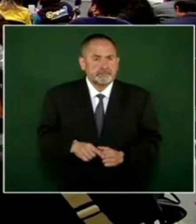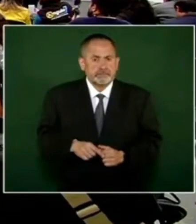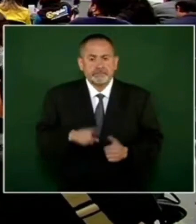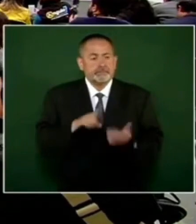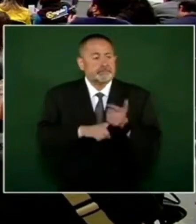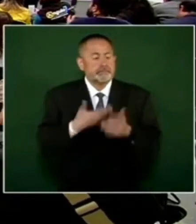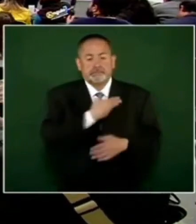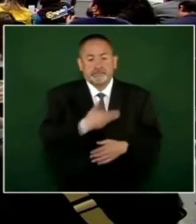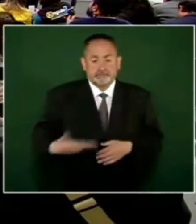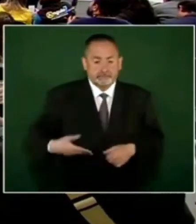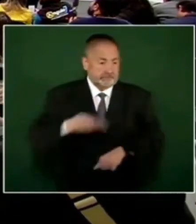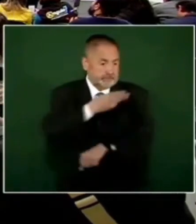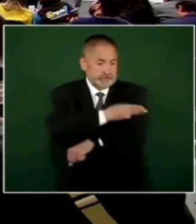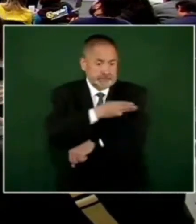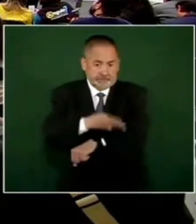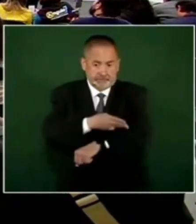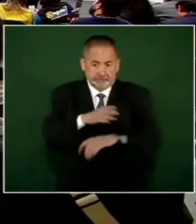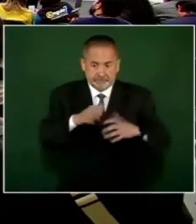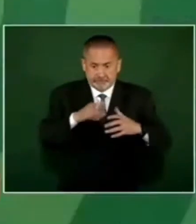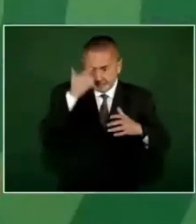presidente Madero